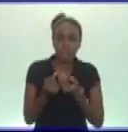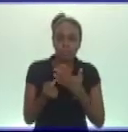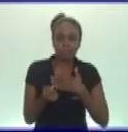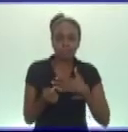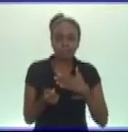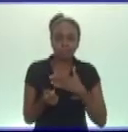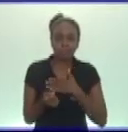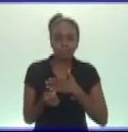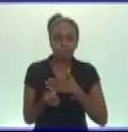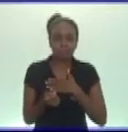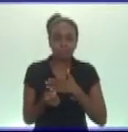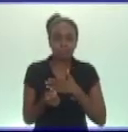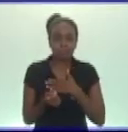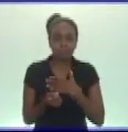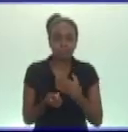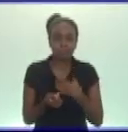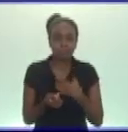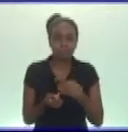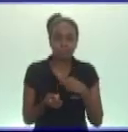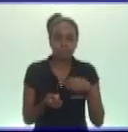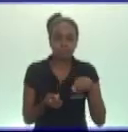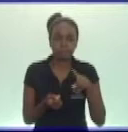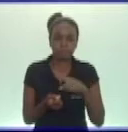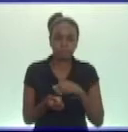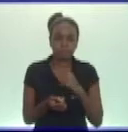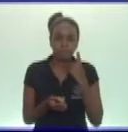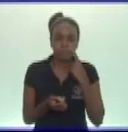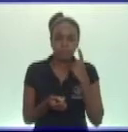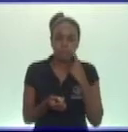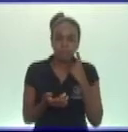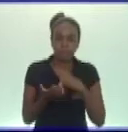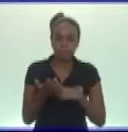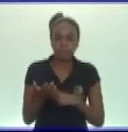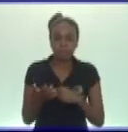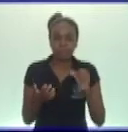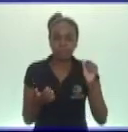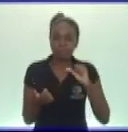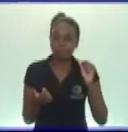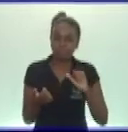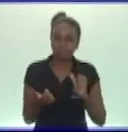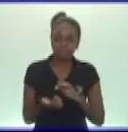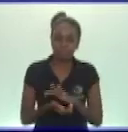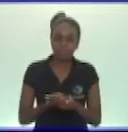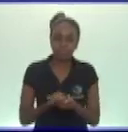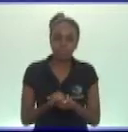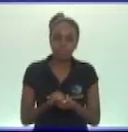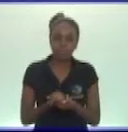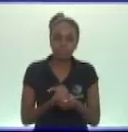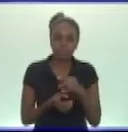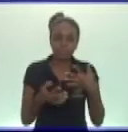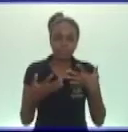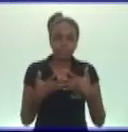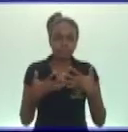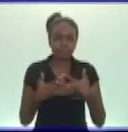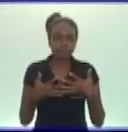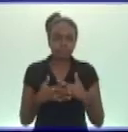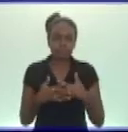autobiográfico que tiene el relato cuando vemos la violencia del padre. Así fueron las relaciones que